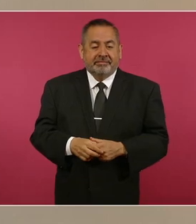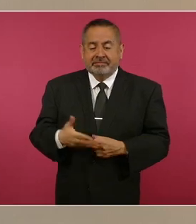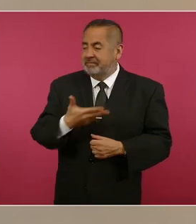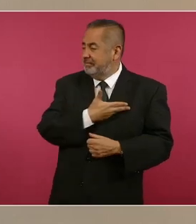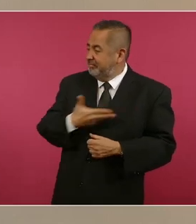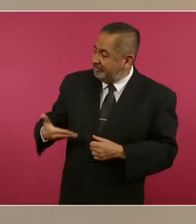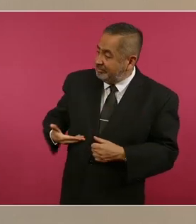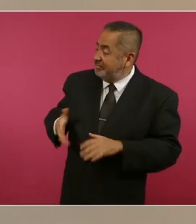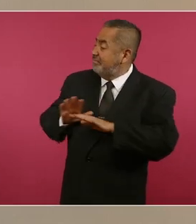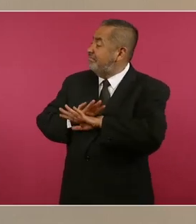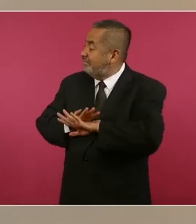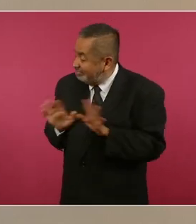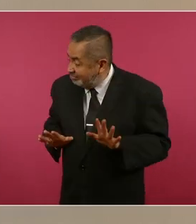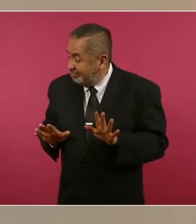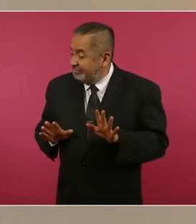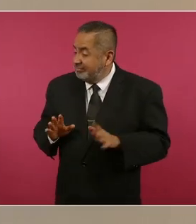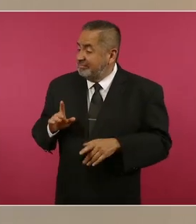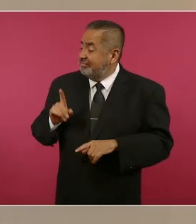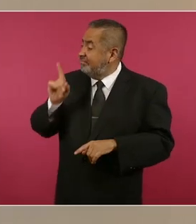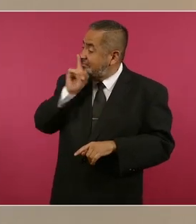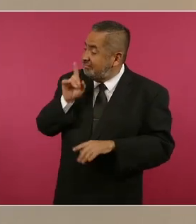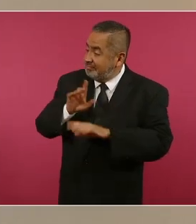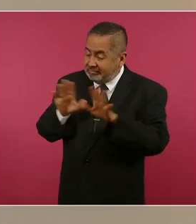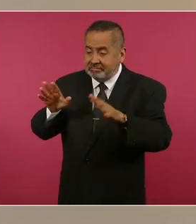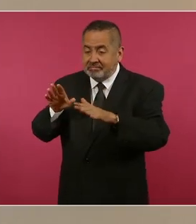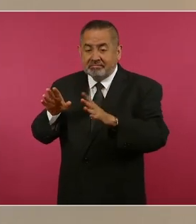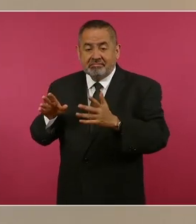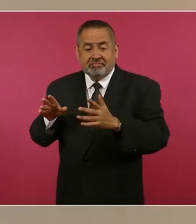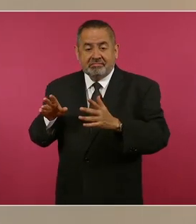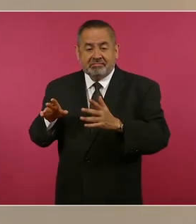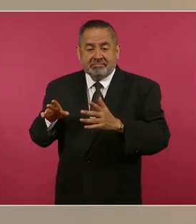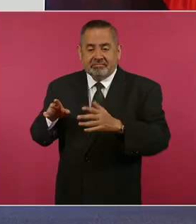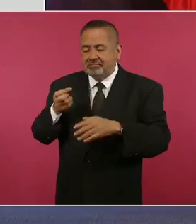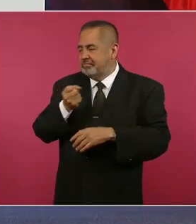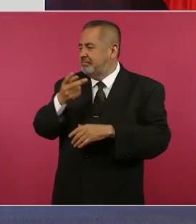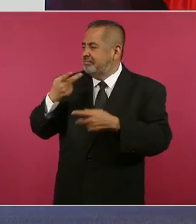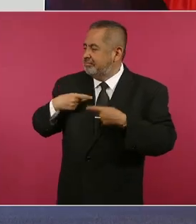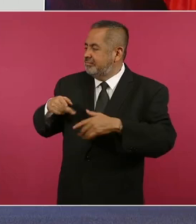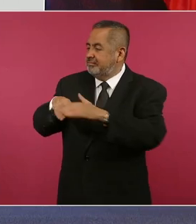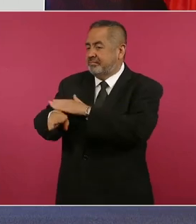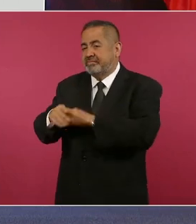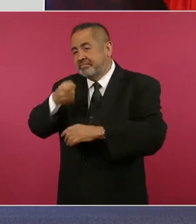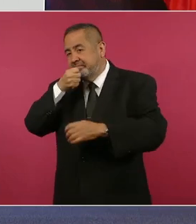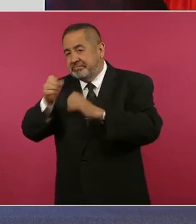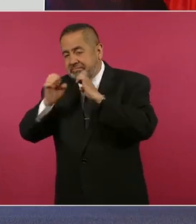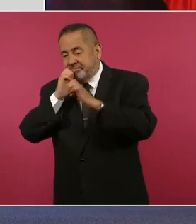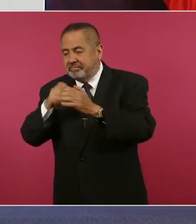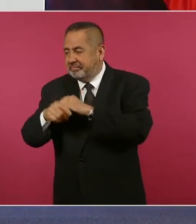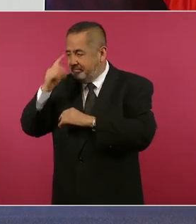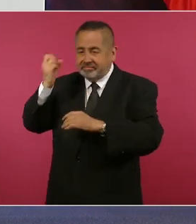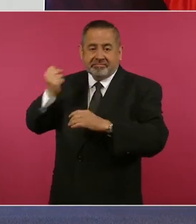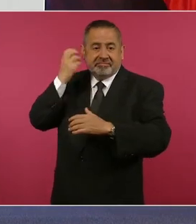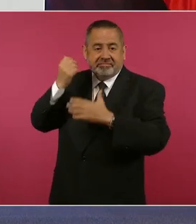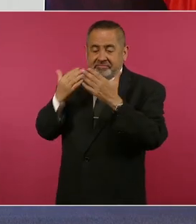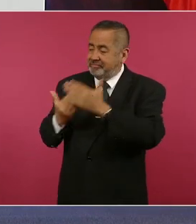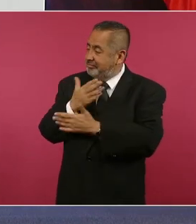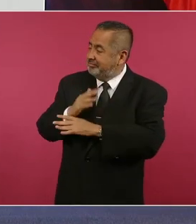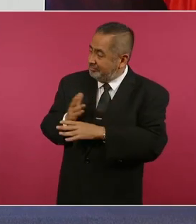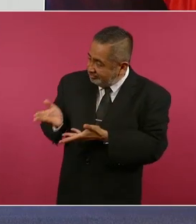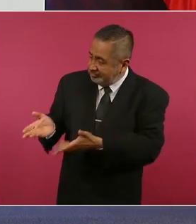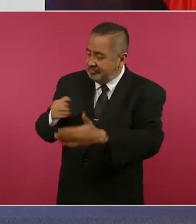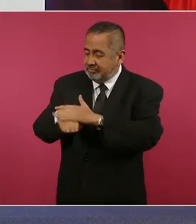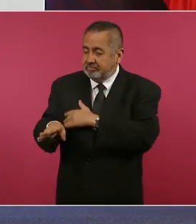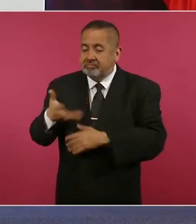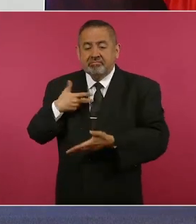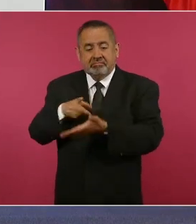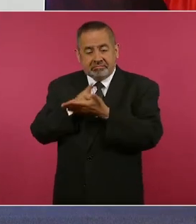Presidente, le exigimos que deje entrar a una persona a la mañanera. Es